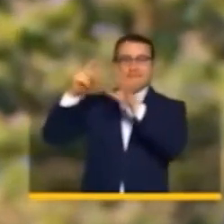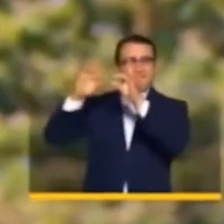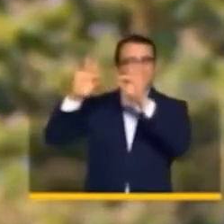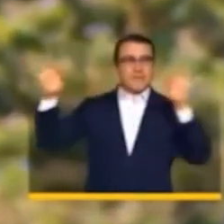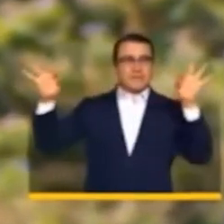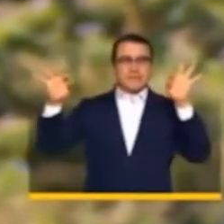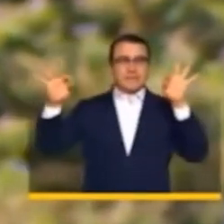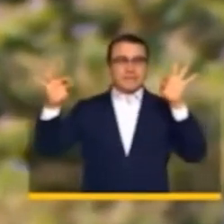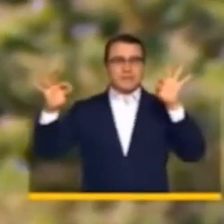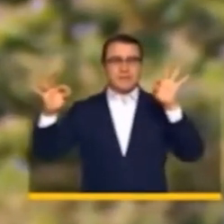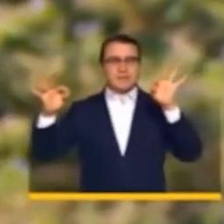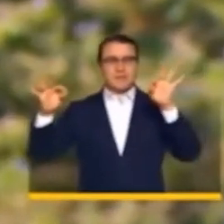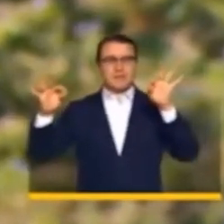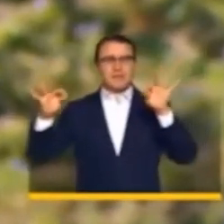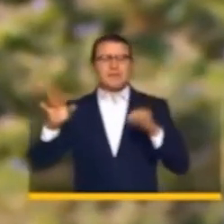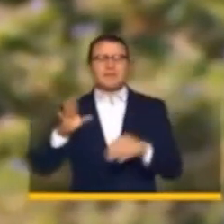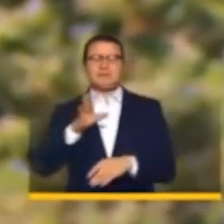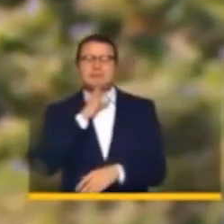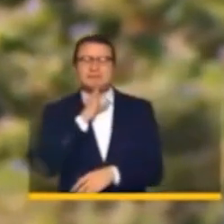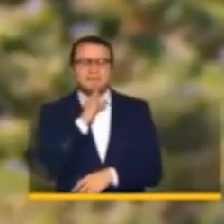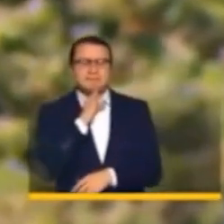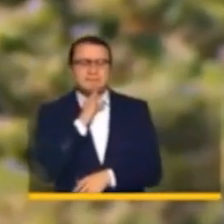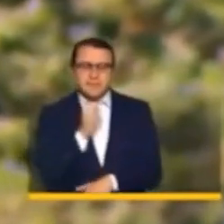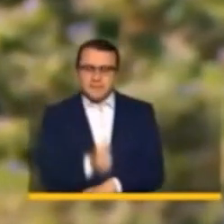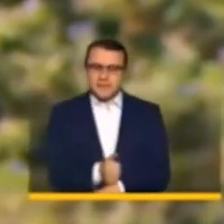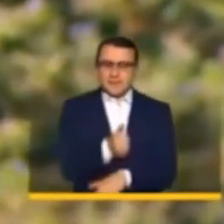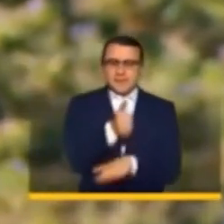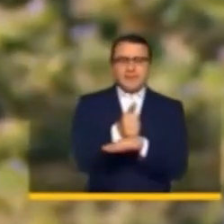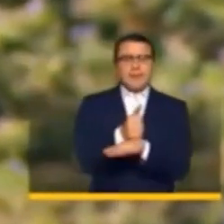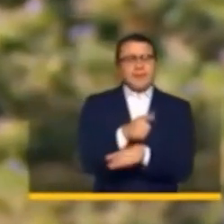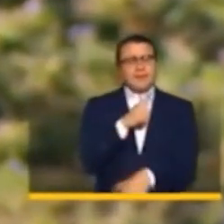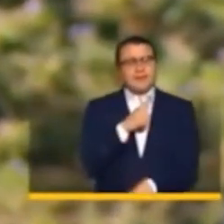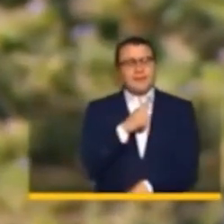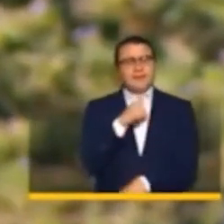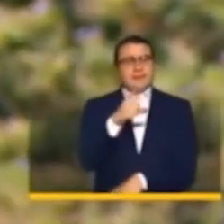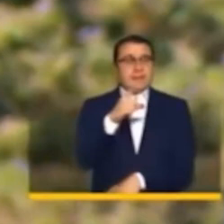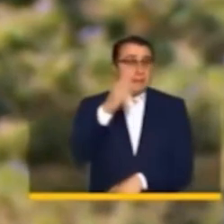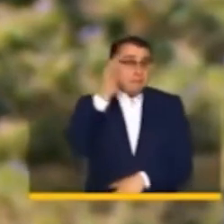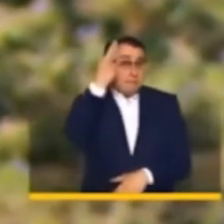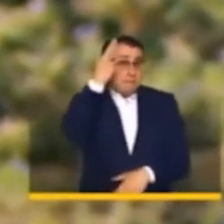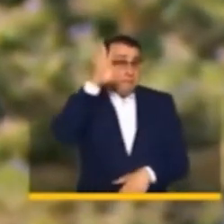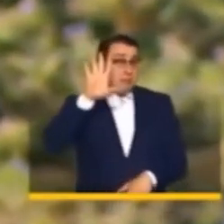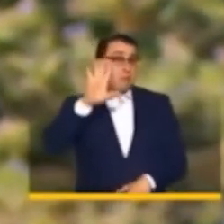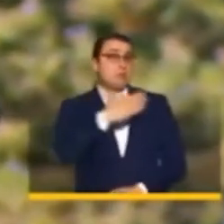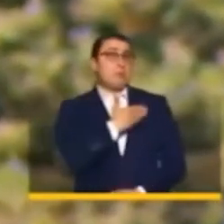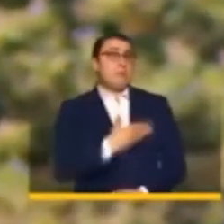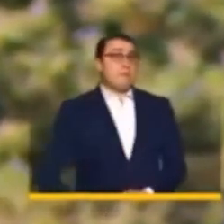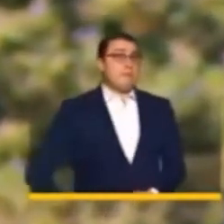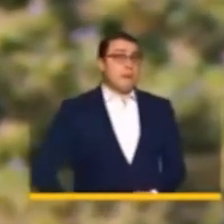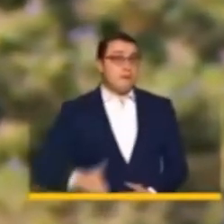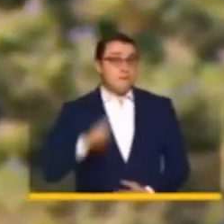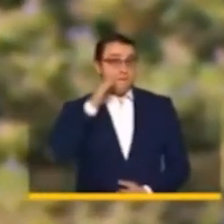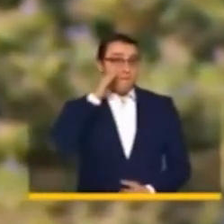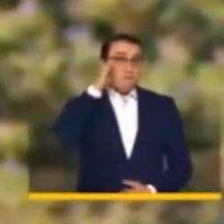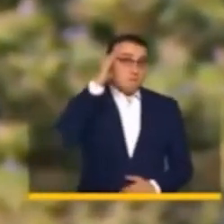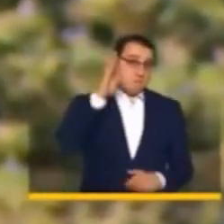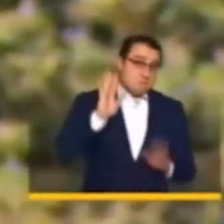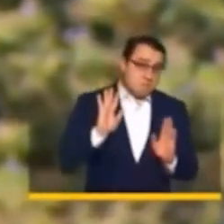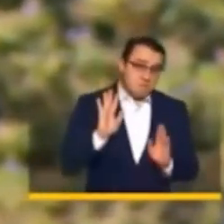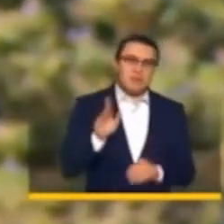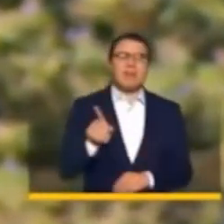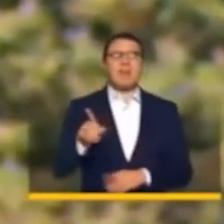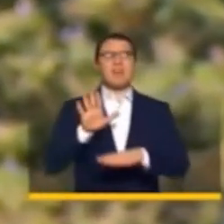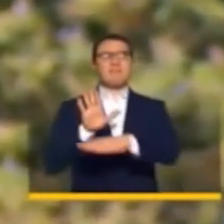frase de un dirigente que seguramente de pronto, quién sabe, será presidente, diciendo: pero es que